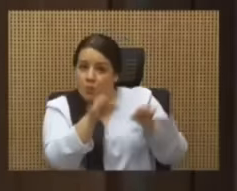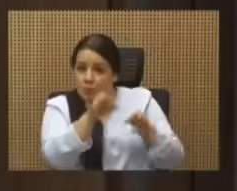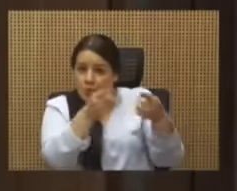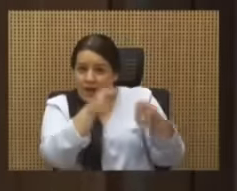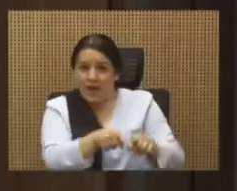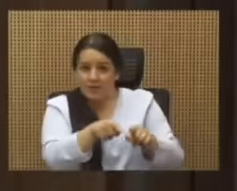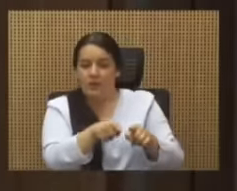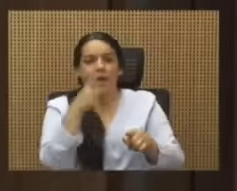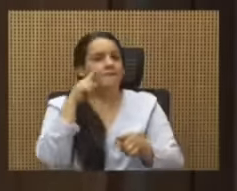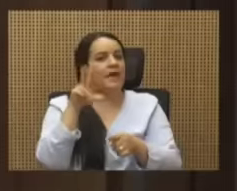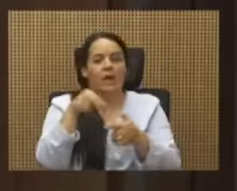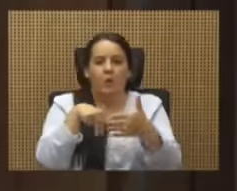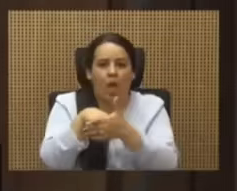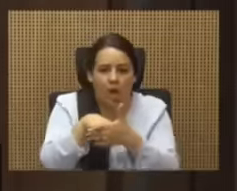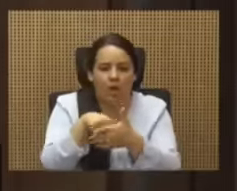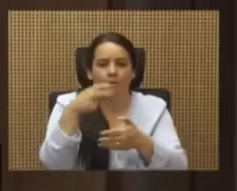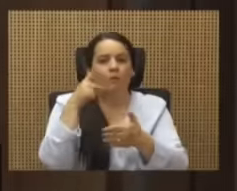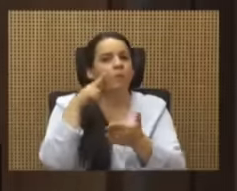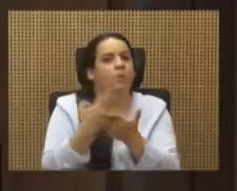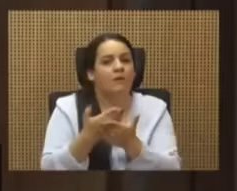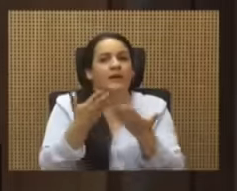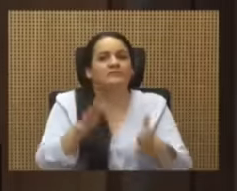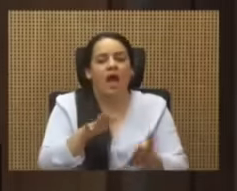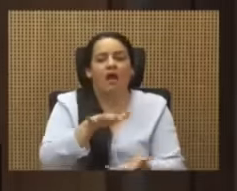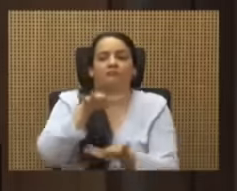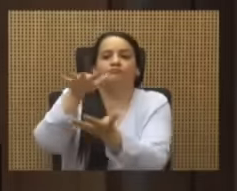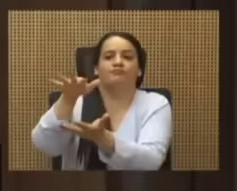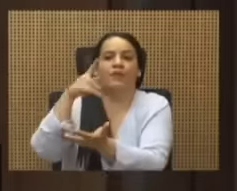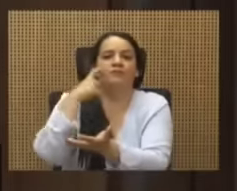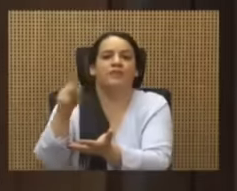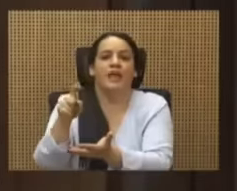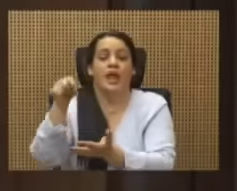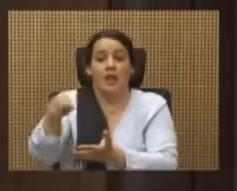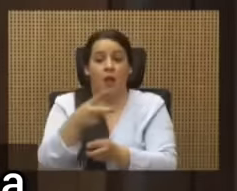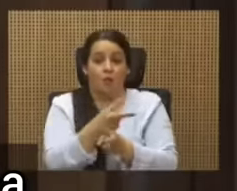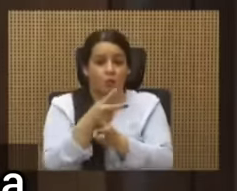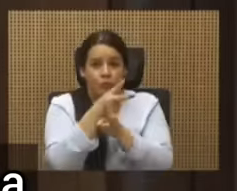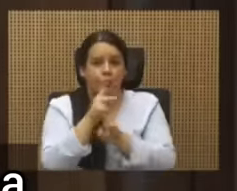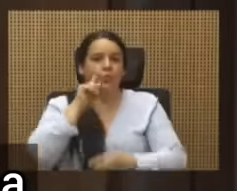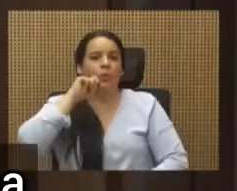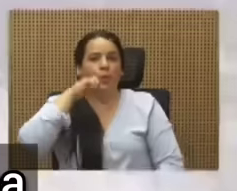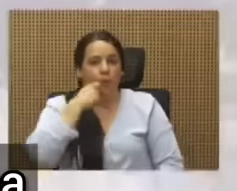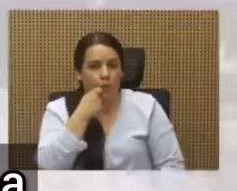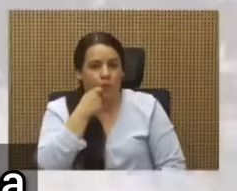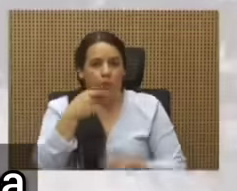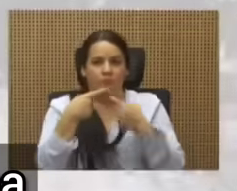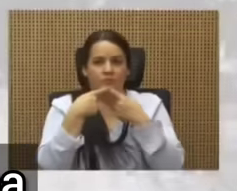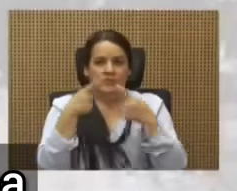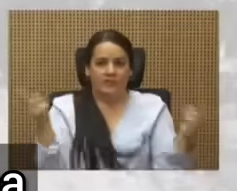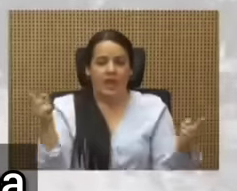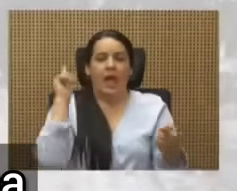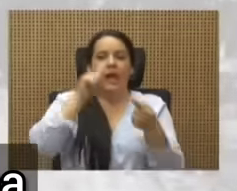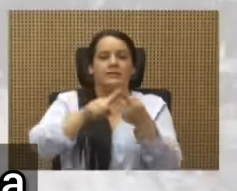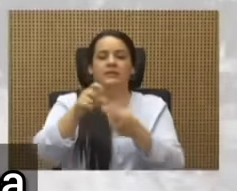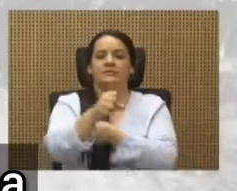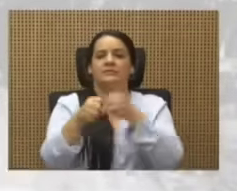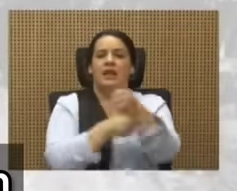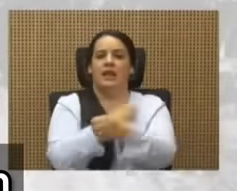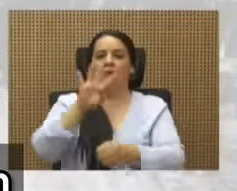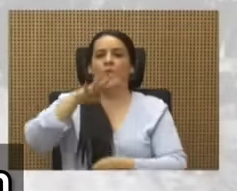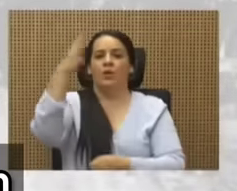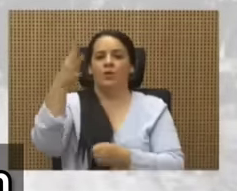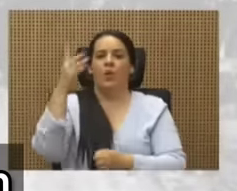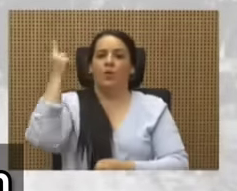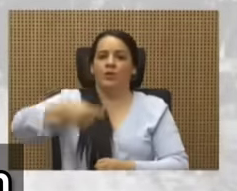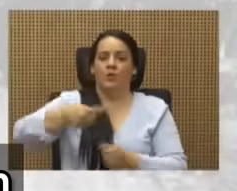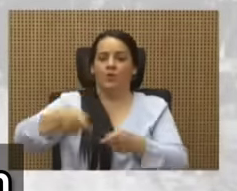fue entregada a la Fiscalía, la auditoría fue declarada confidencial, hasta que la Sala Cuarta ordenó darle una copia